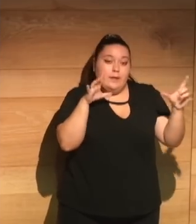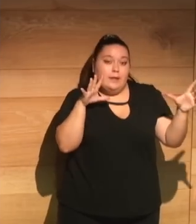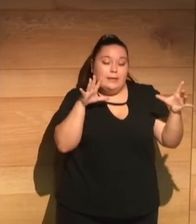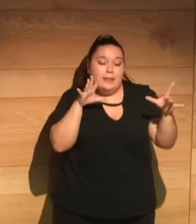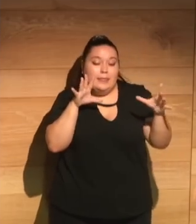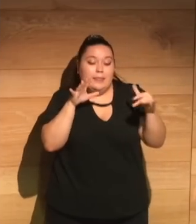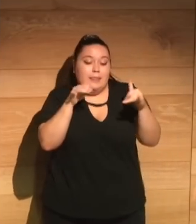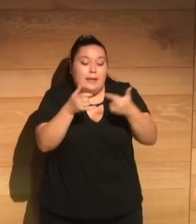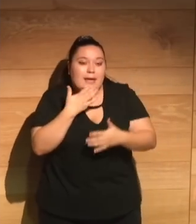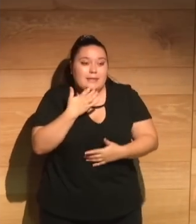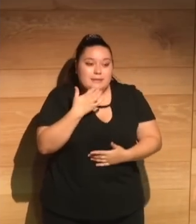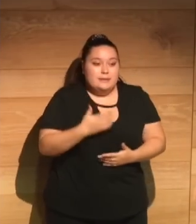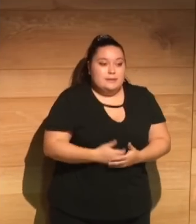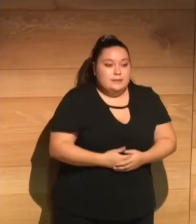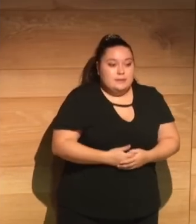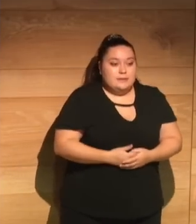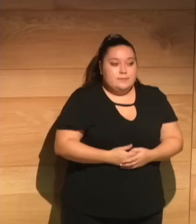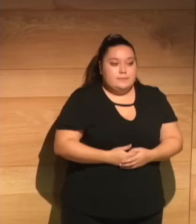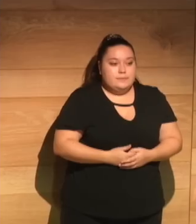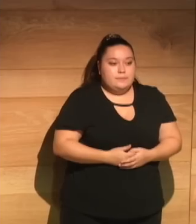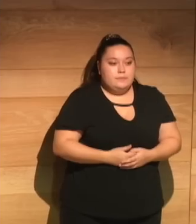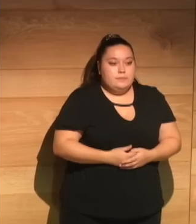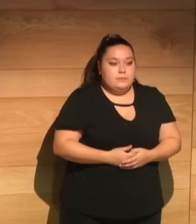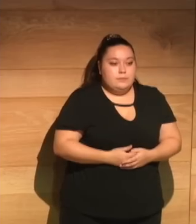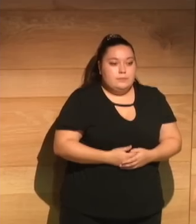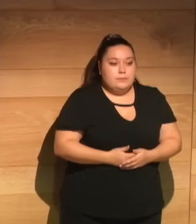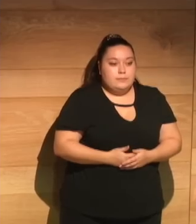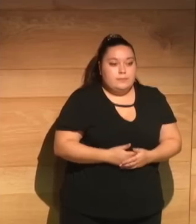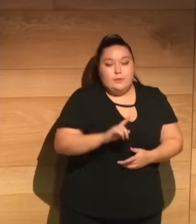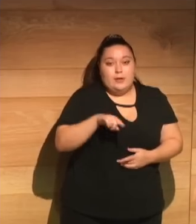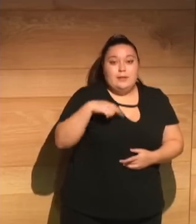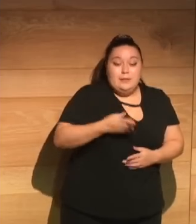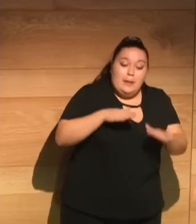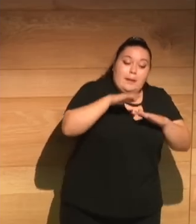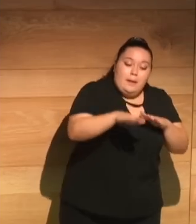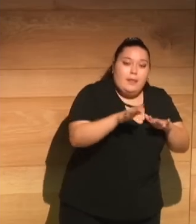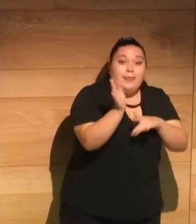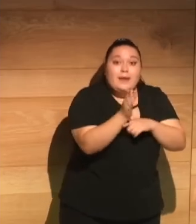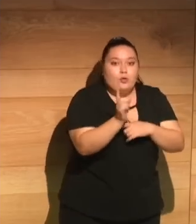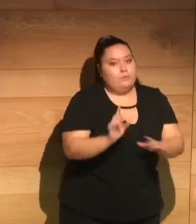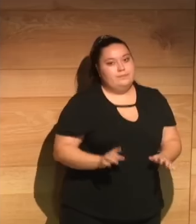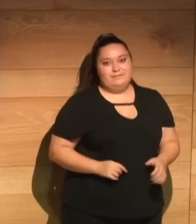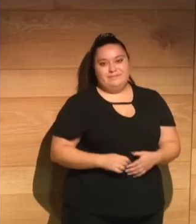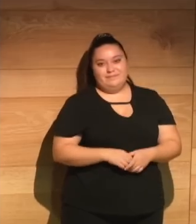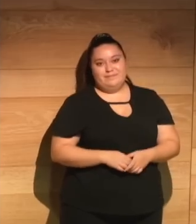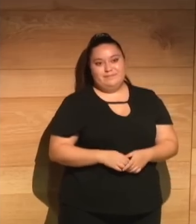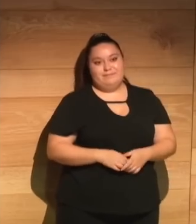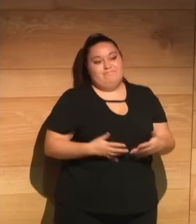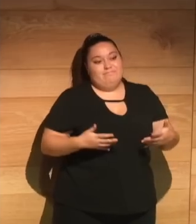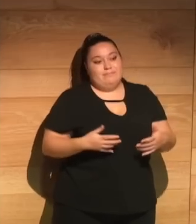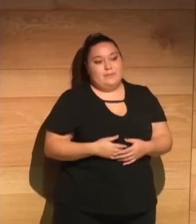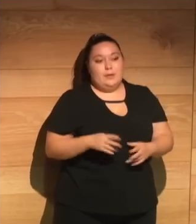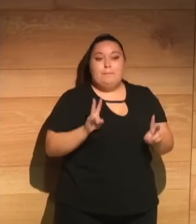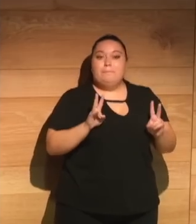la fotografía, y lo podemos hacer muy rápido si quieres, no, verás bien. Que dices, no, y el siguiente paso es el cine. No, ahora ya tendríamos el principio